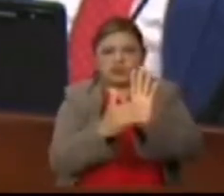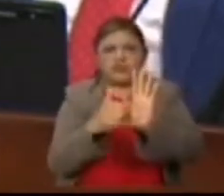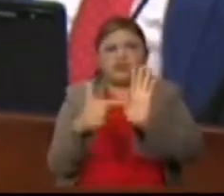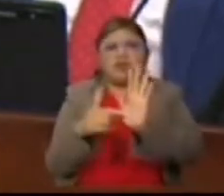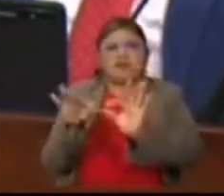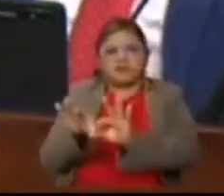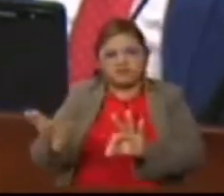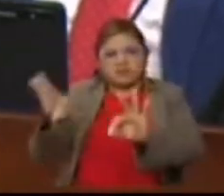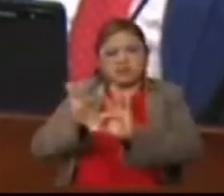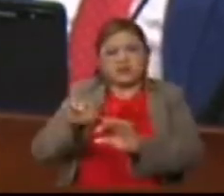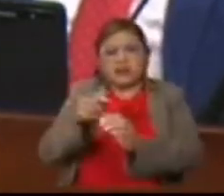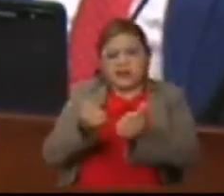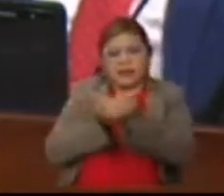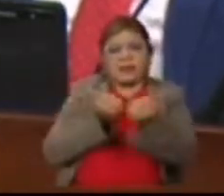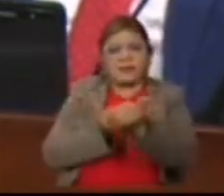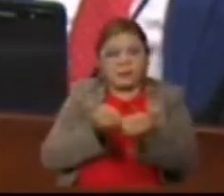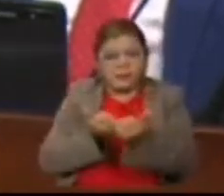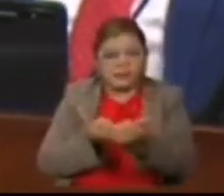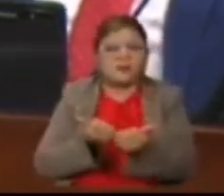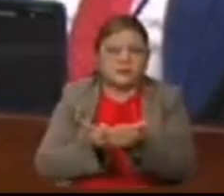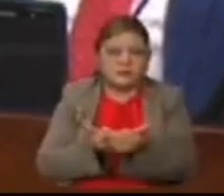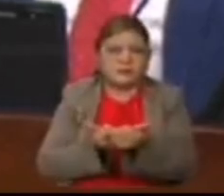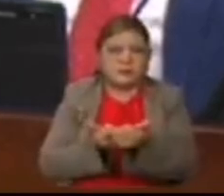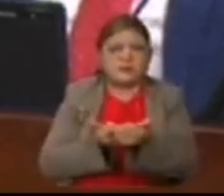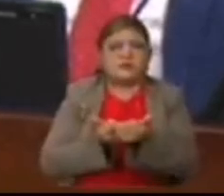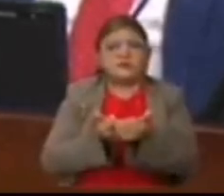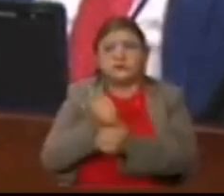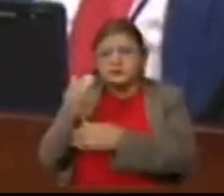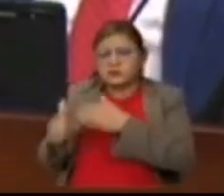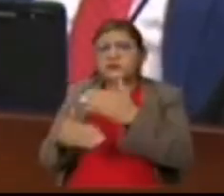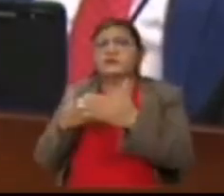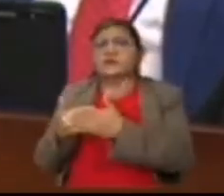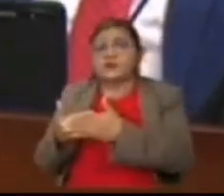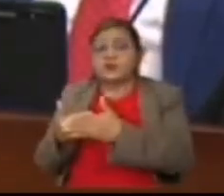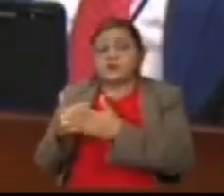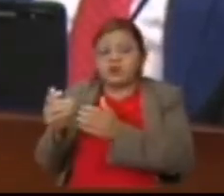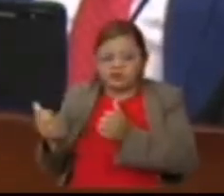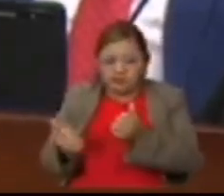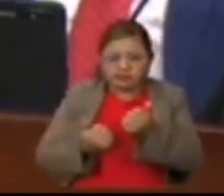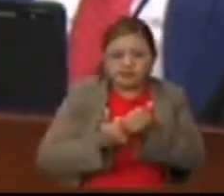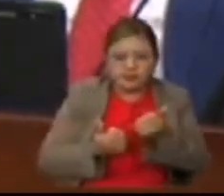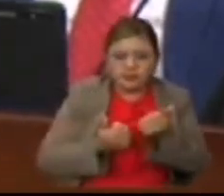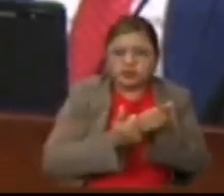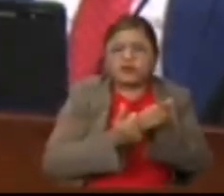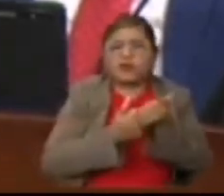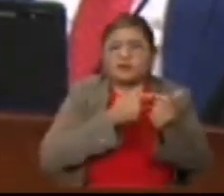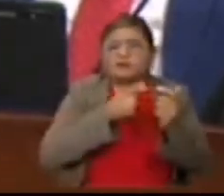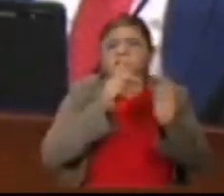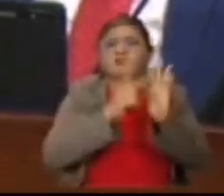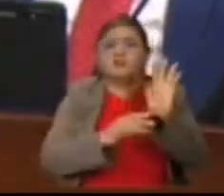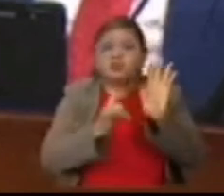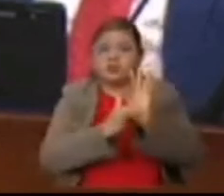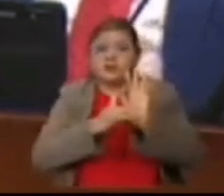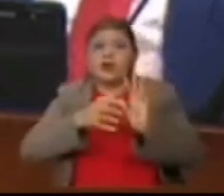con el apoyo y que todos los sectores involucrados puedan contribuir y realizar sus aportes para robustecerlo, para